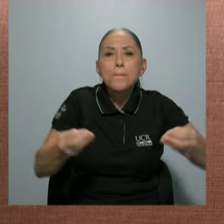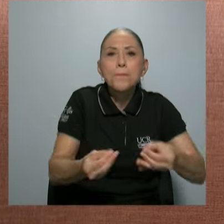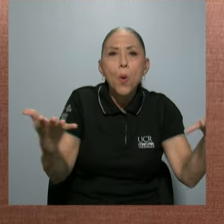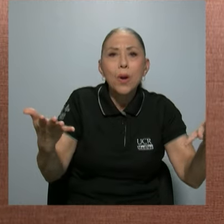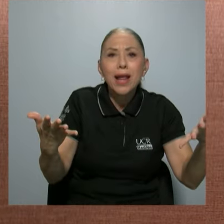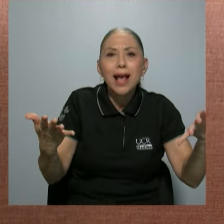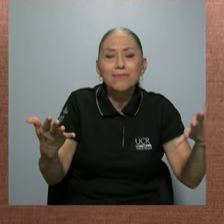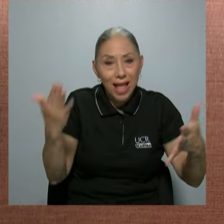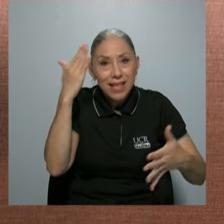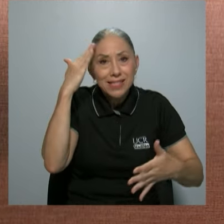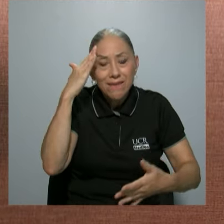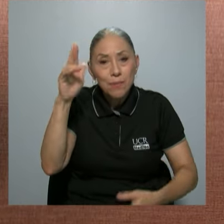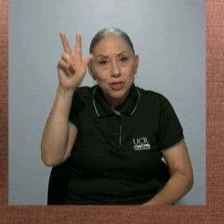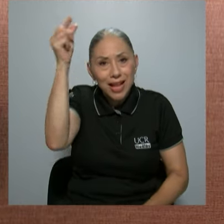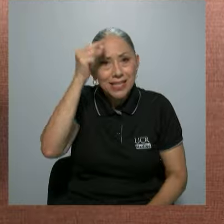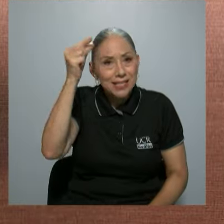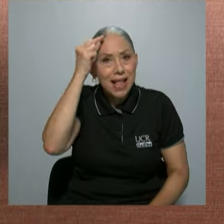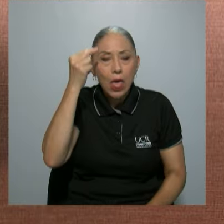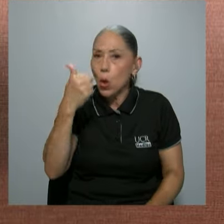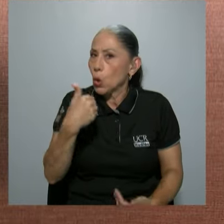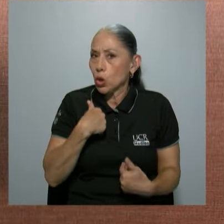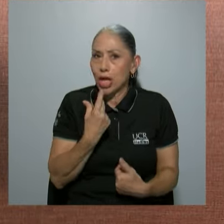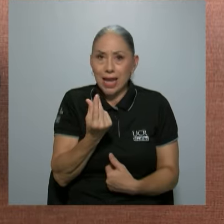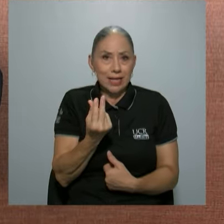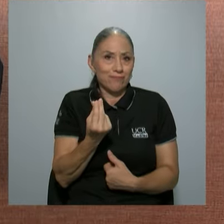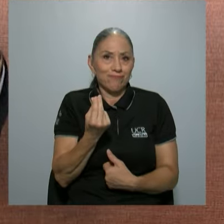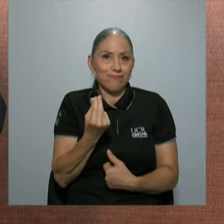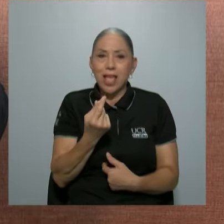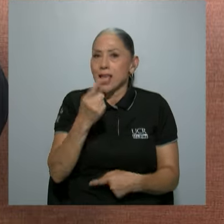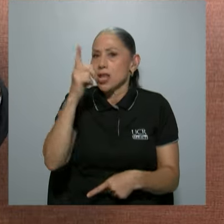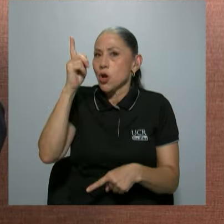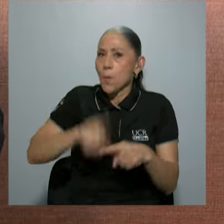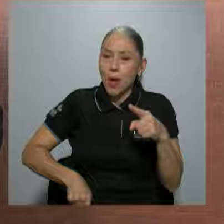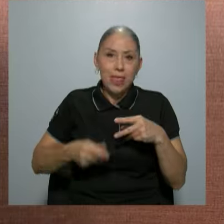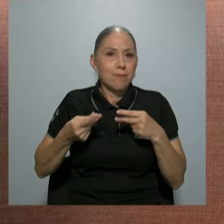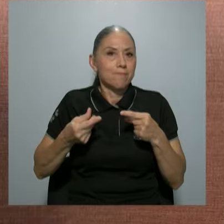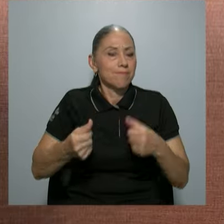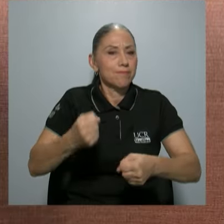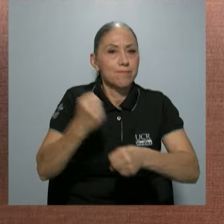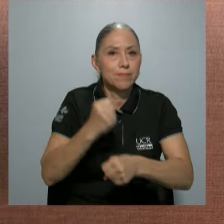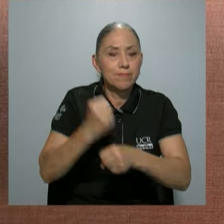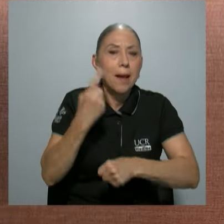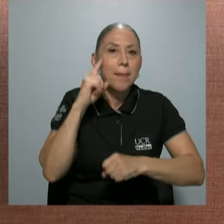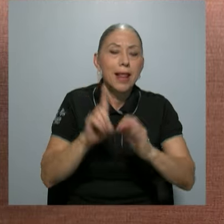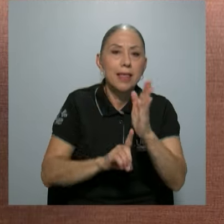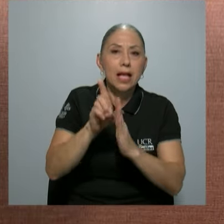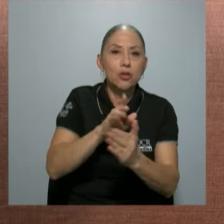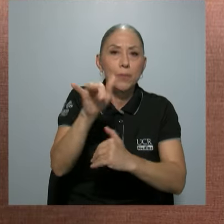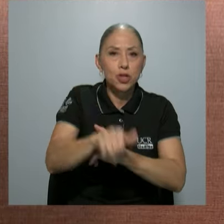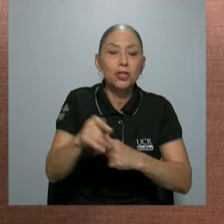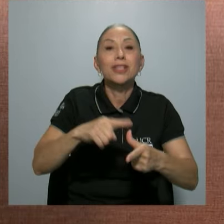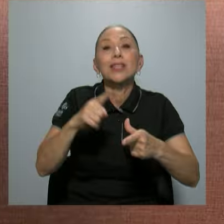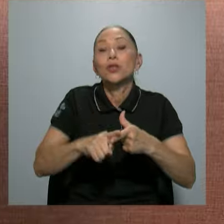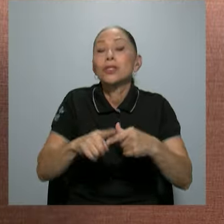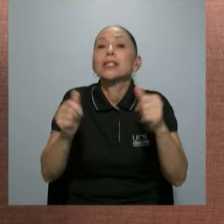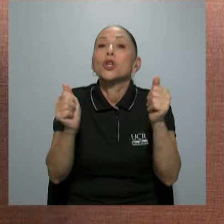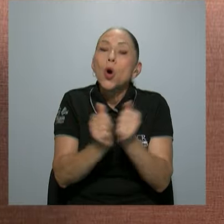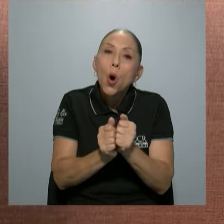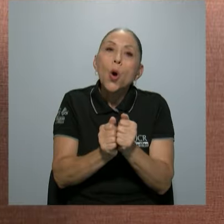los recursos ni la capacidad de acción rápida para desarrollar esos proyectos, entonces a través de las